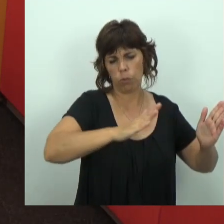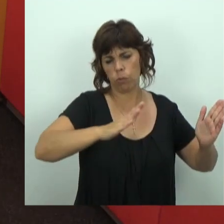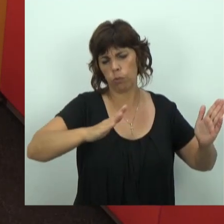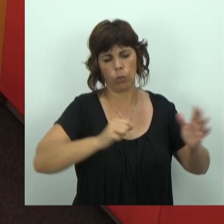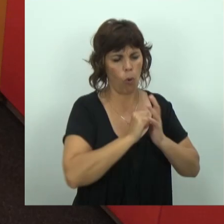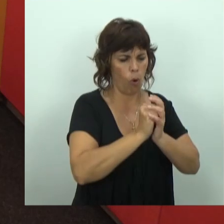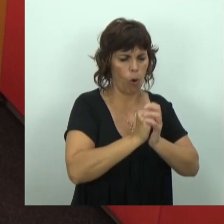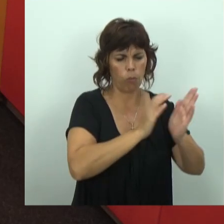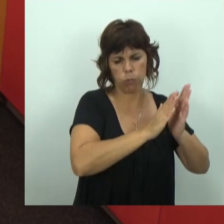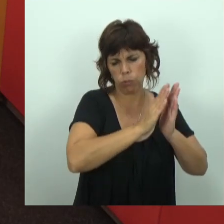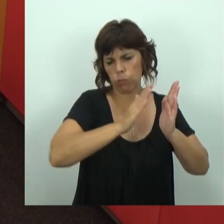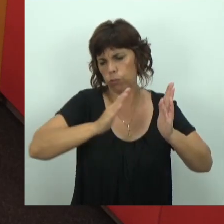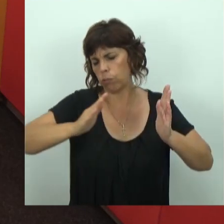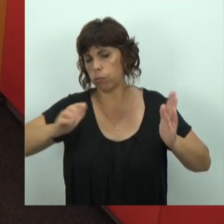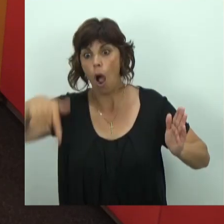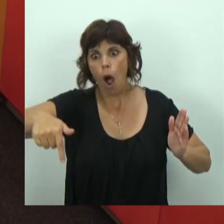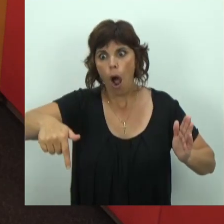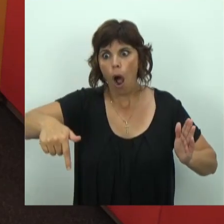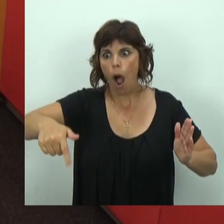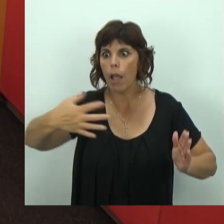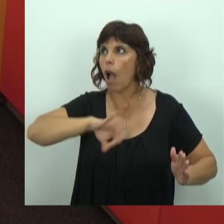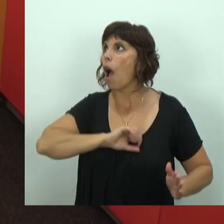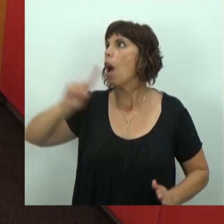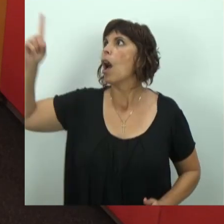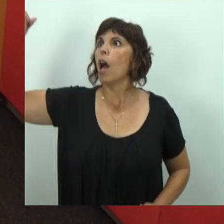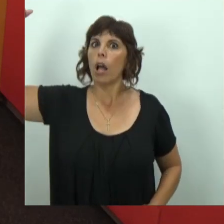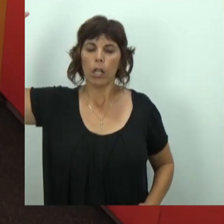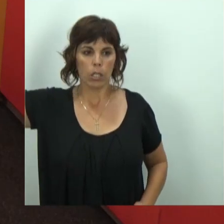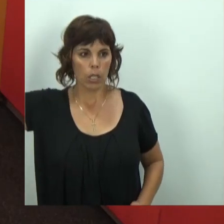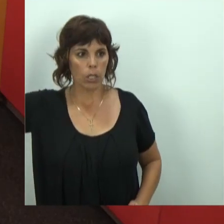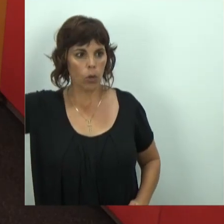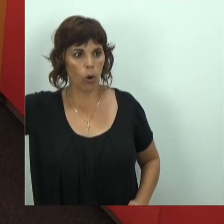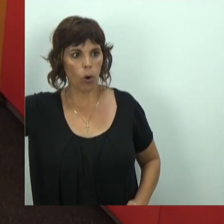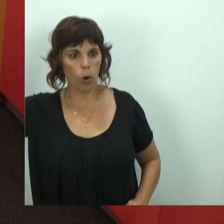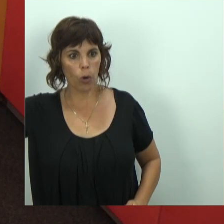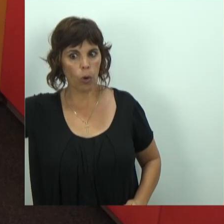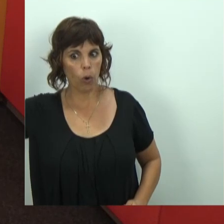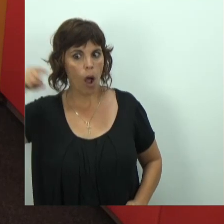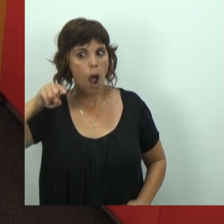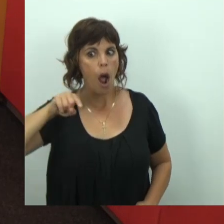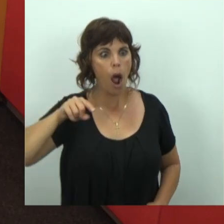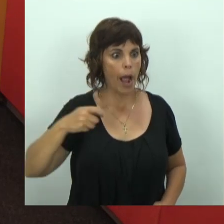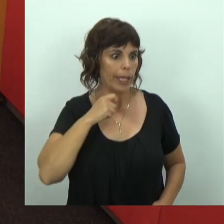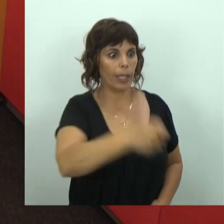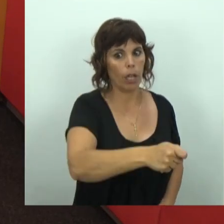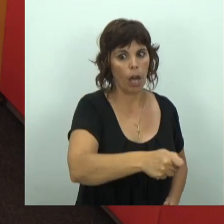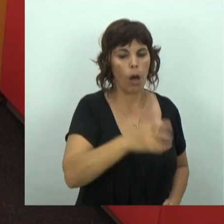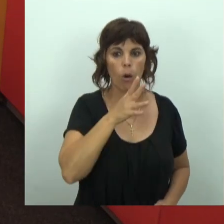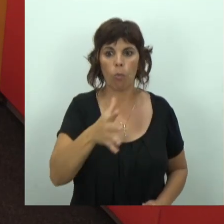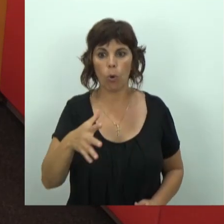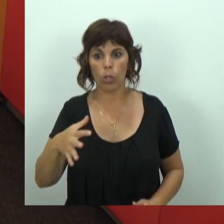rompimiento. En algún momento algo en el mundo espiritual sucede que muchas